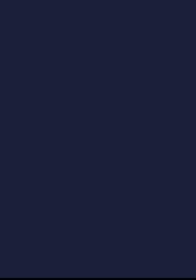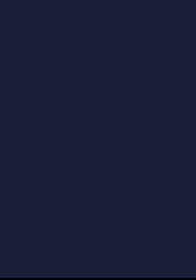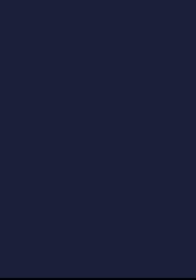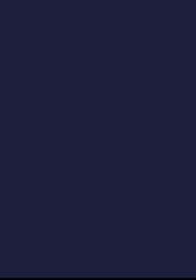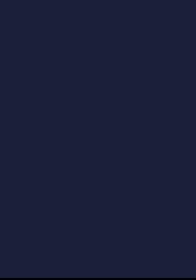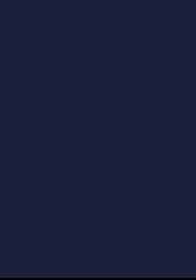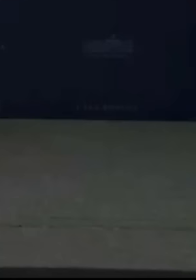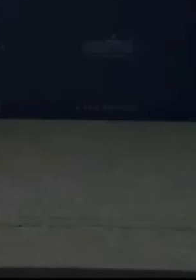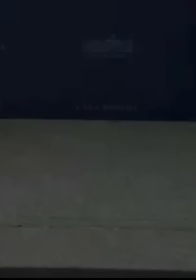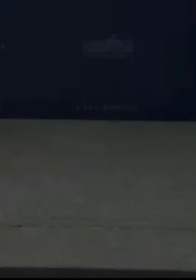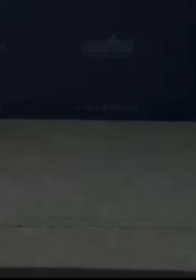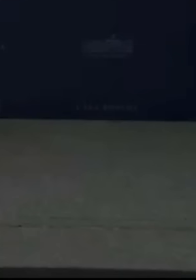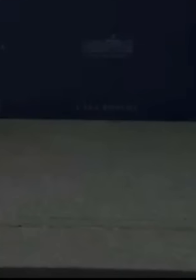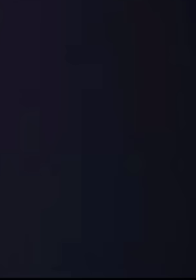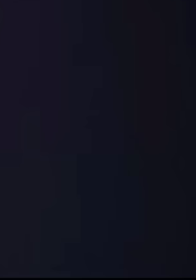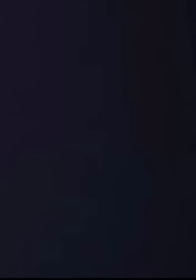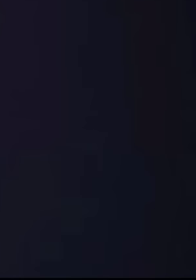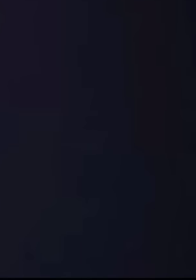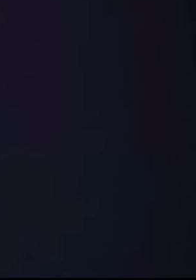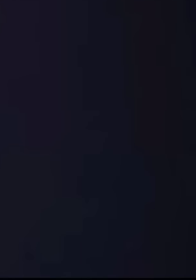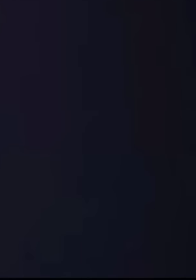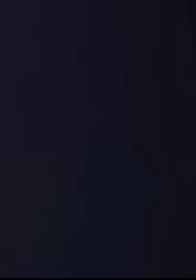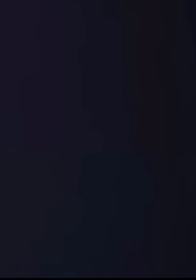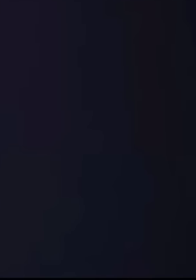cómo andan Estamos ya